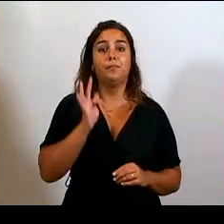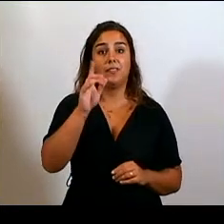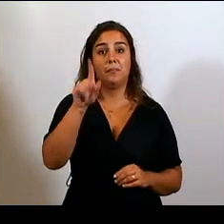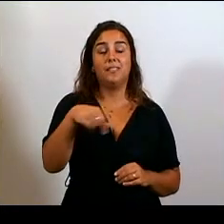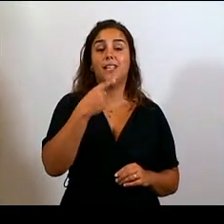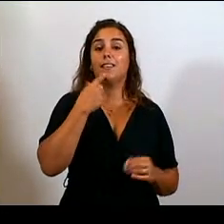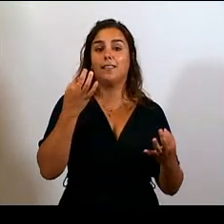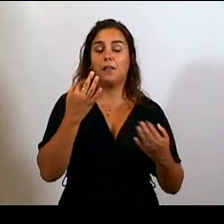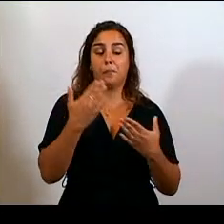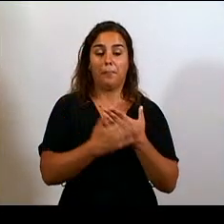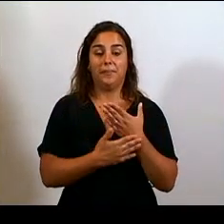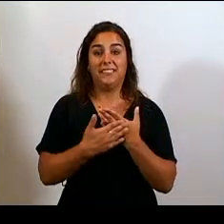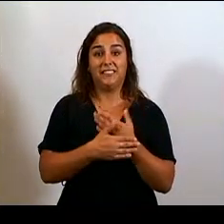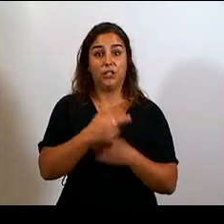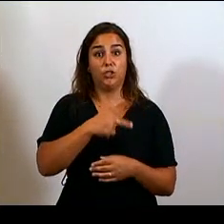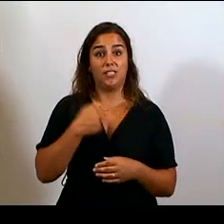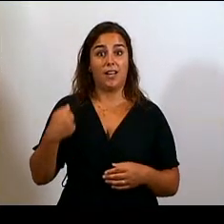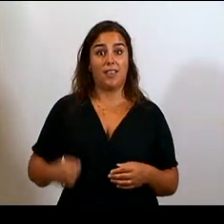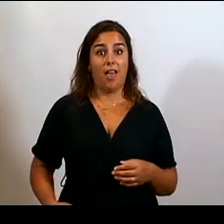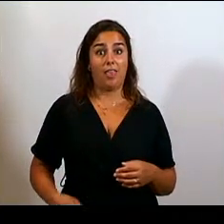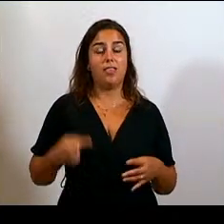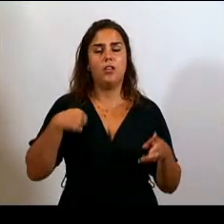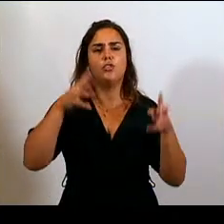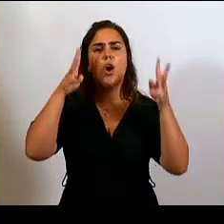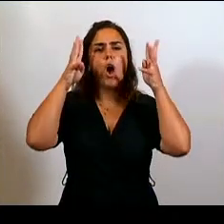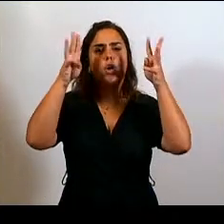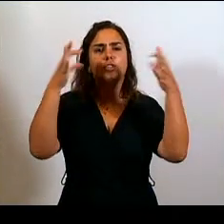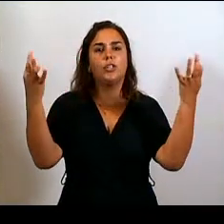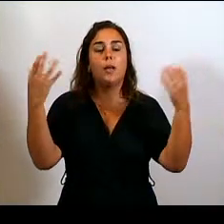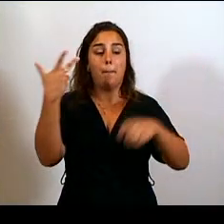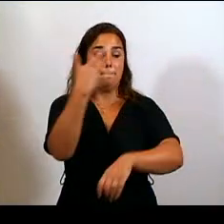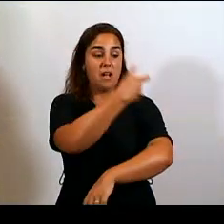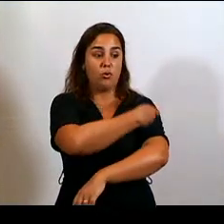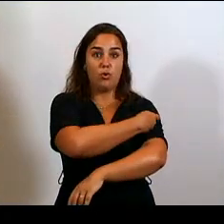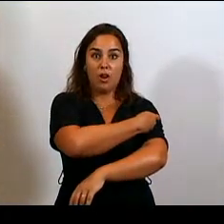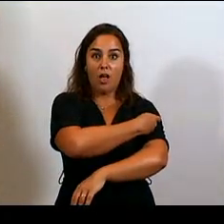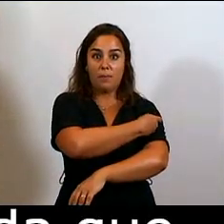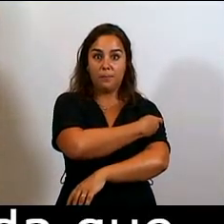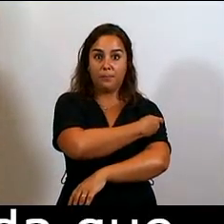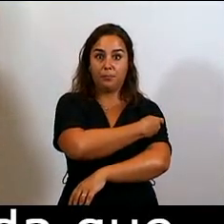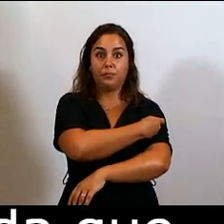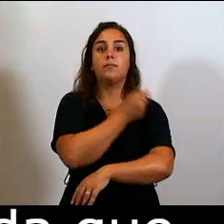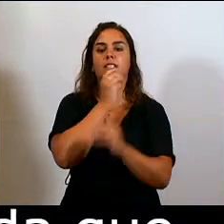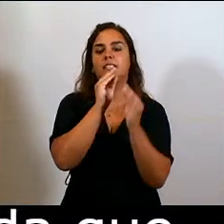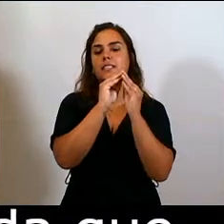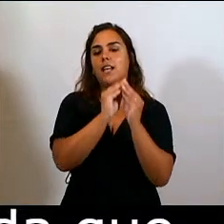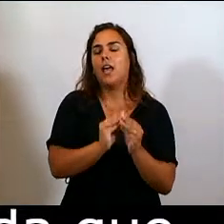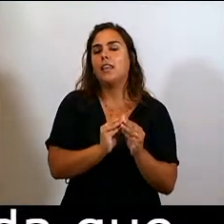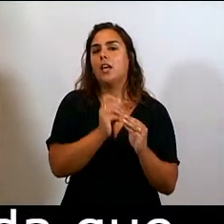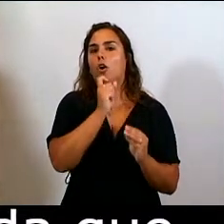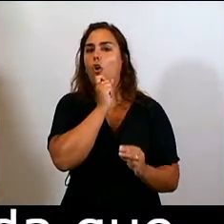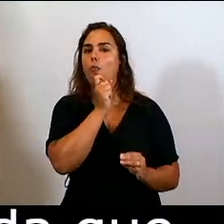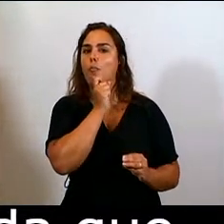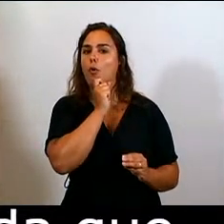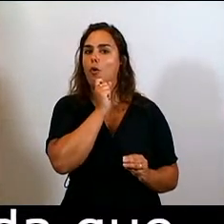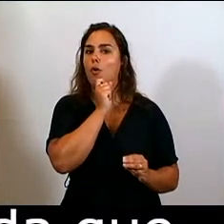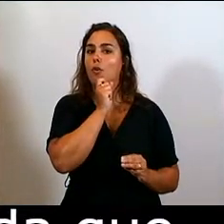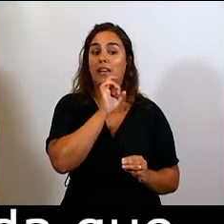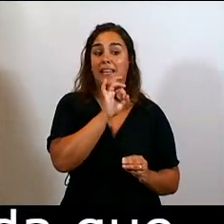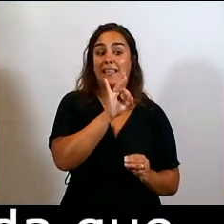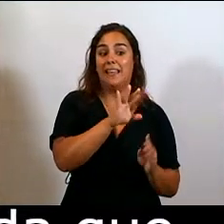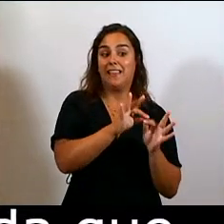que el Ministerio de Sanidad recomienda que la vacunación se realice en una horquilla entre el 15